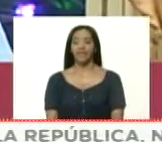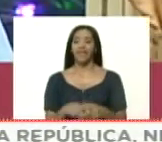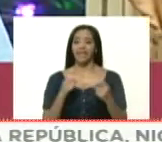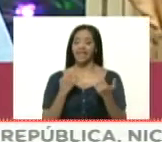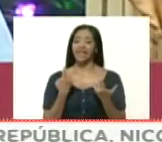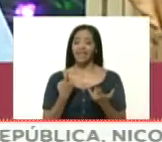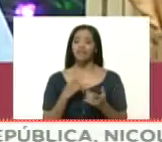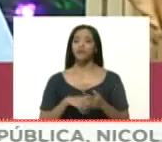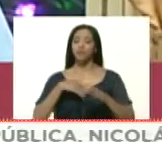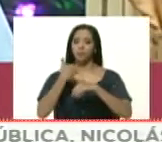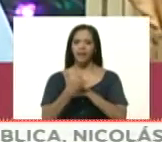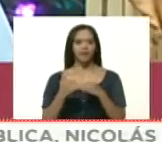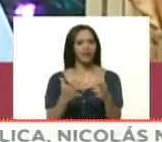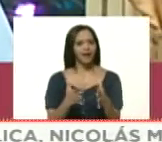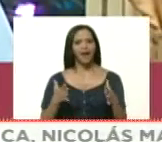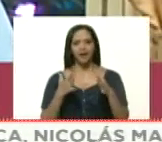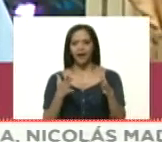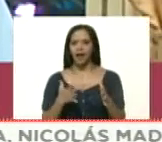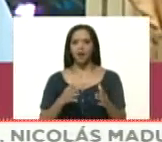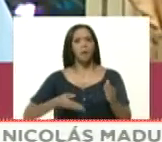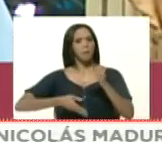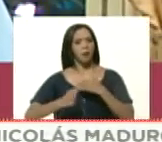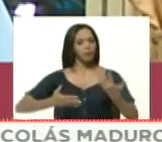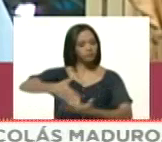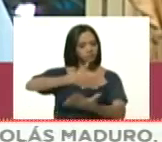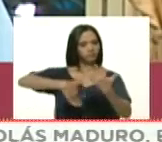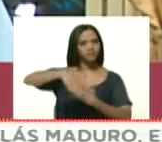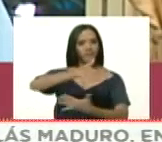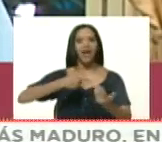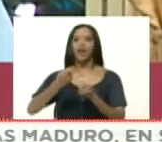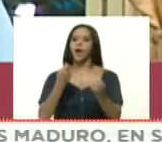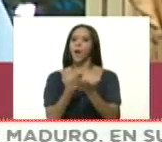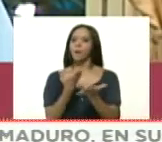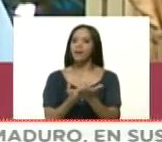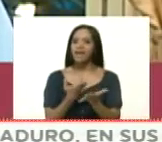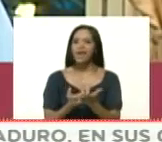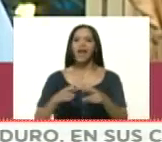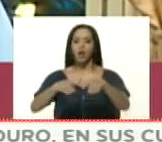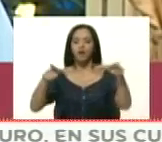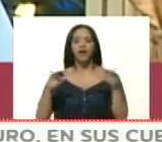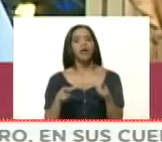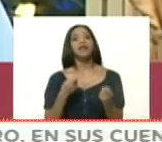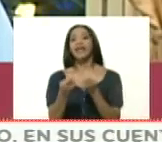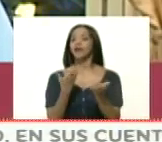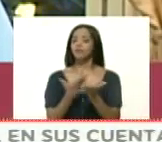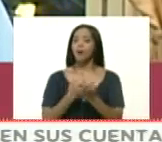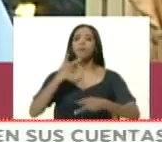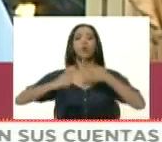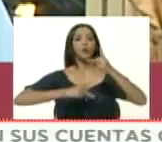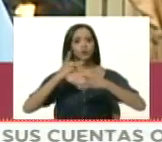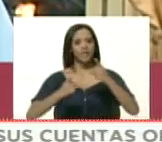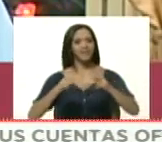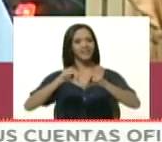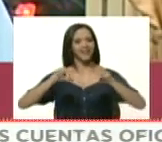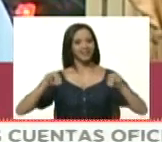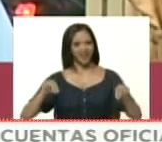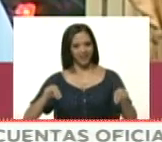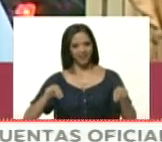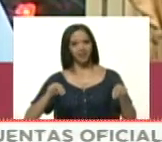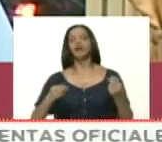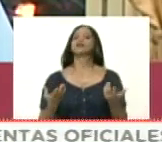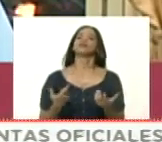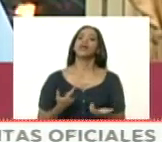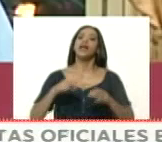ganar-ganar. Vamos dinamizando la economía local, la economía productiva de la tierra, de